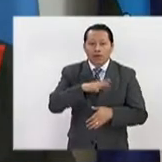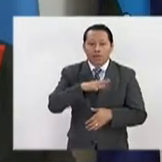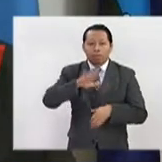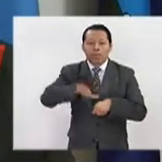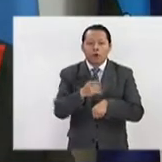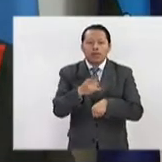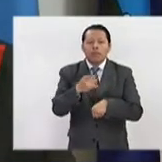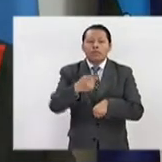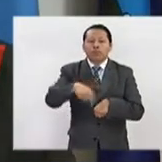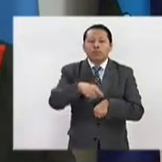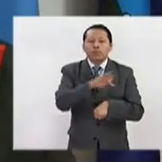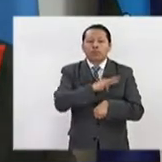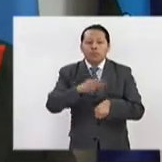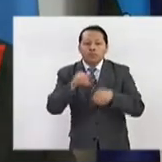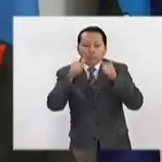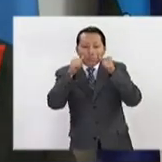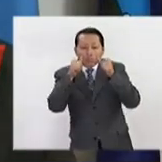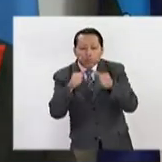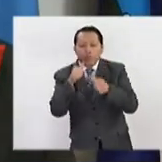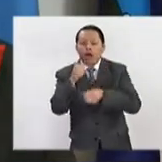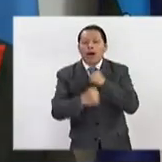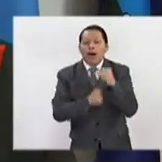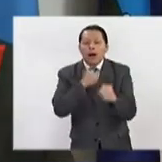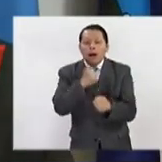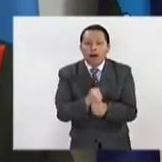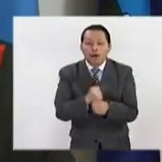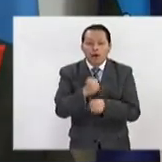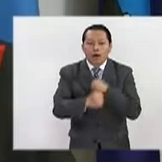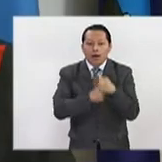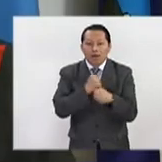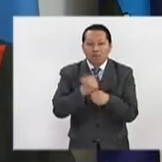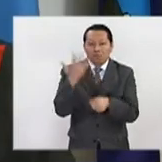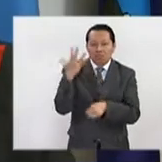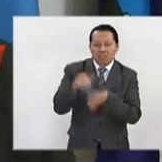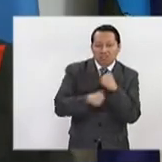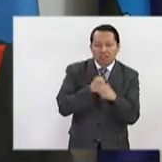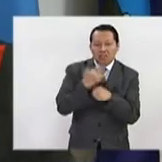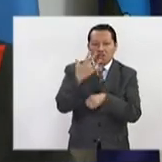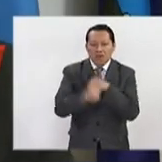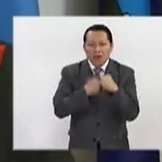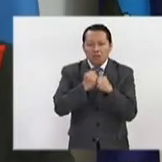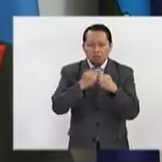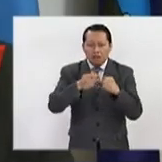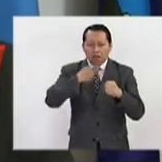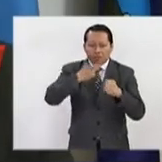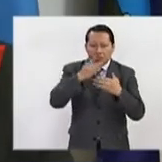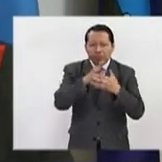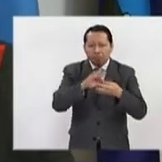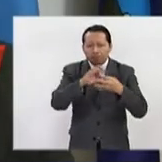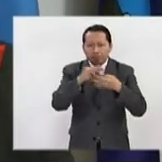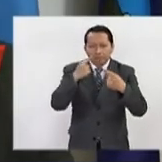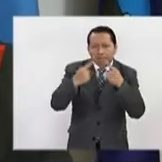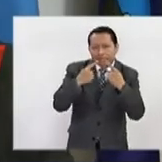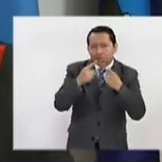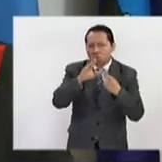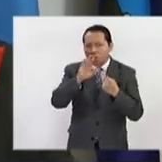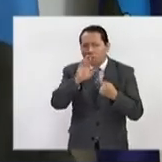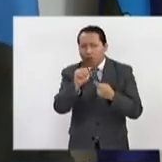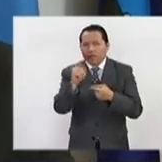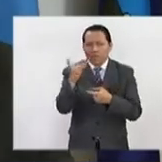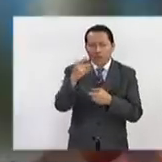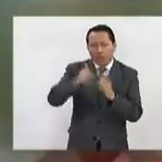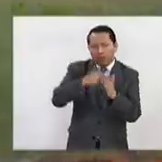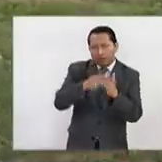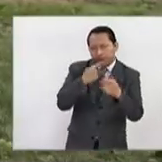the table once a year. We don't let it go for 10 years, 5 years, whatever. It's every year. This thing's been reviewed 49 or 50